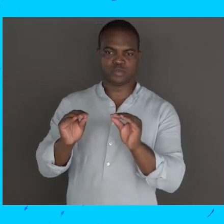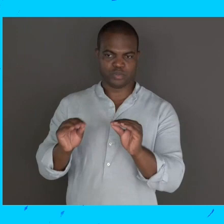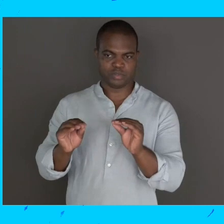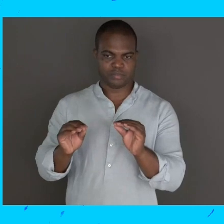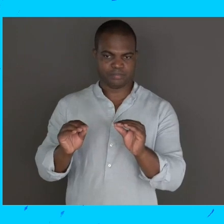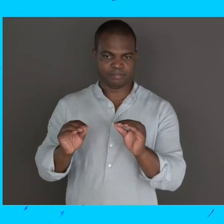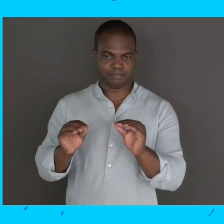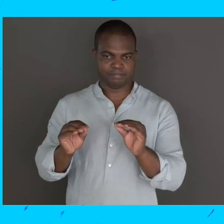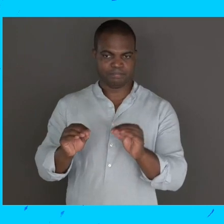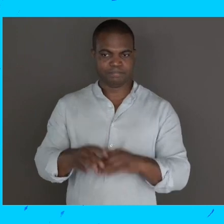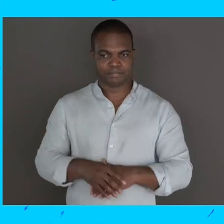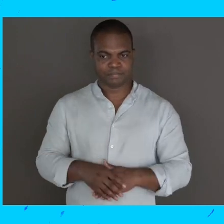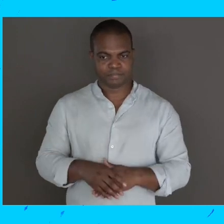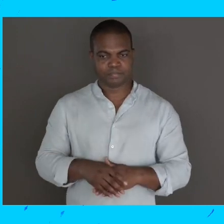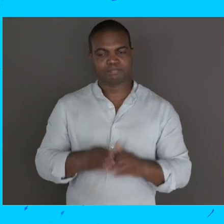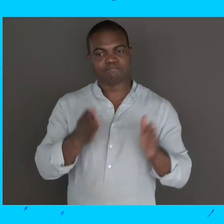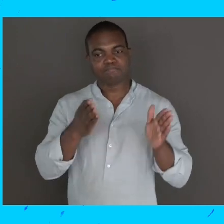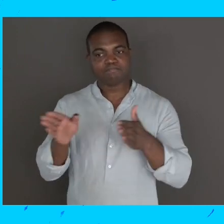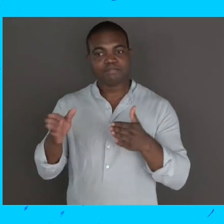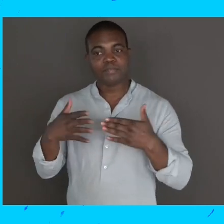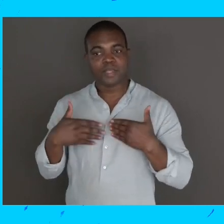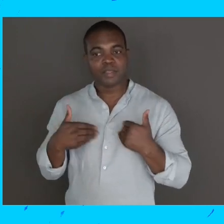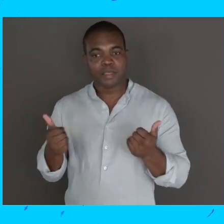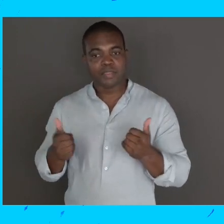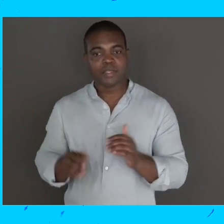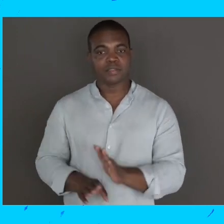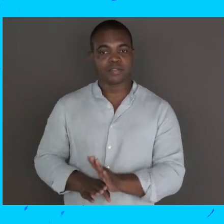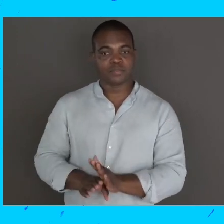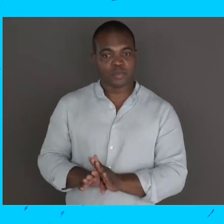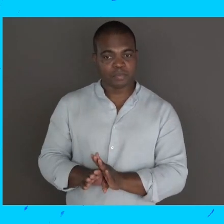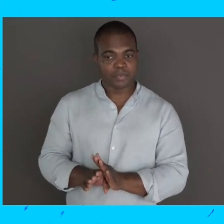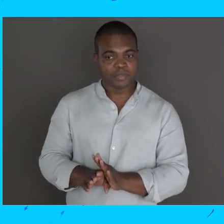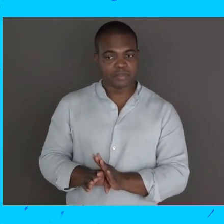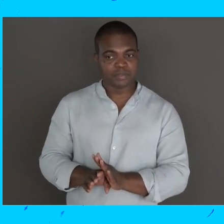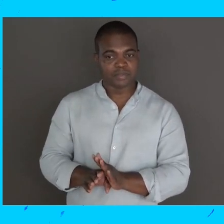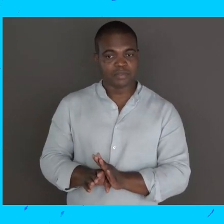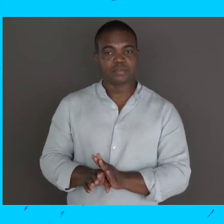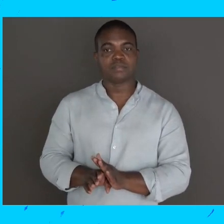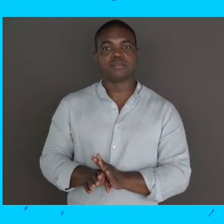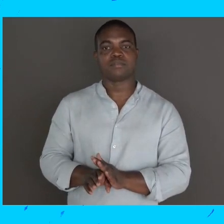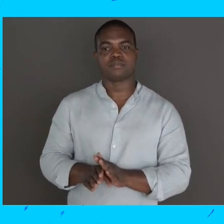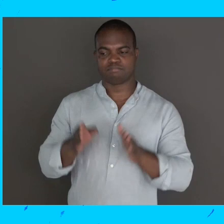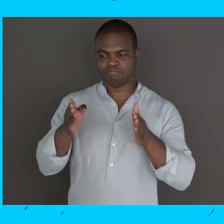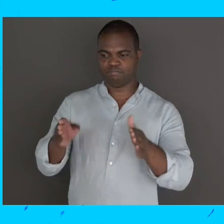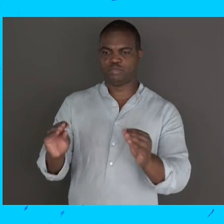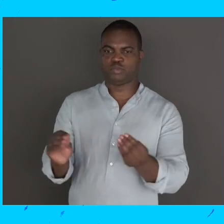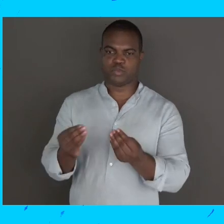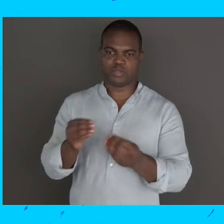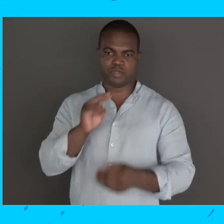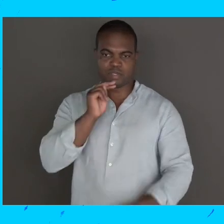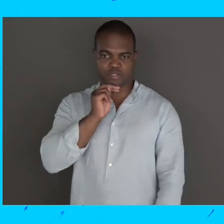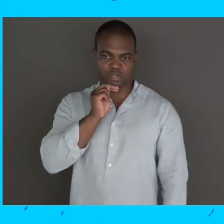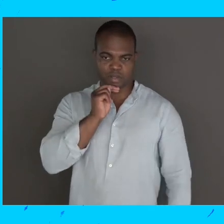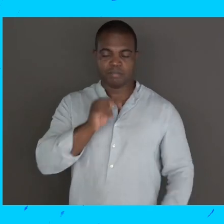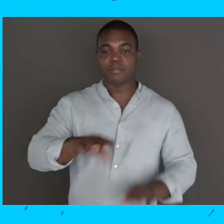implementa la estrategia de educación de salud y bienestar continental, que consideramos que